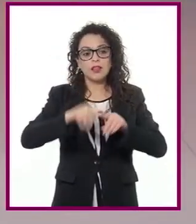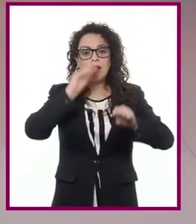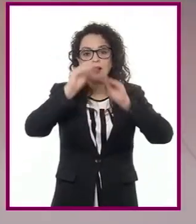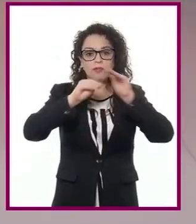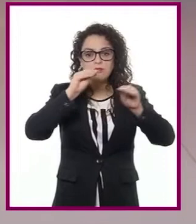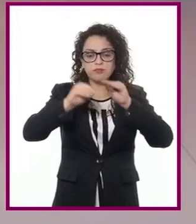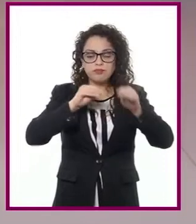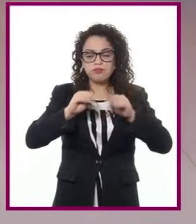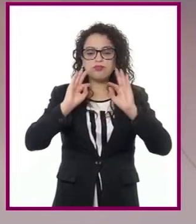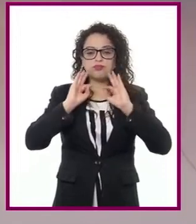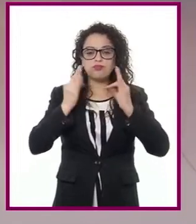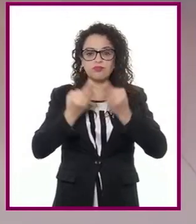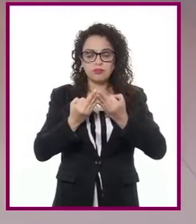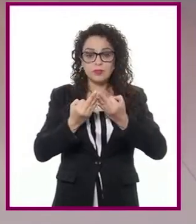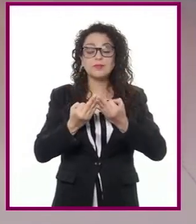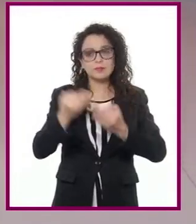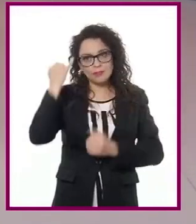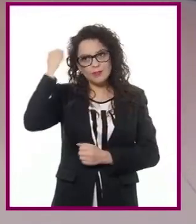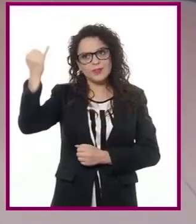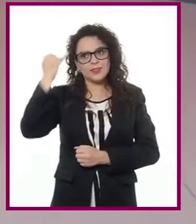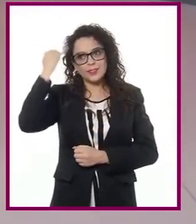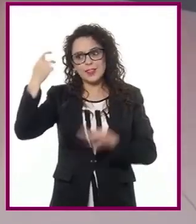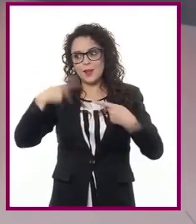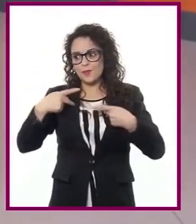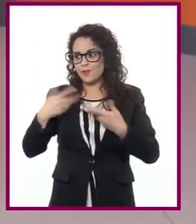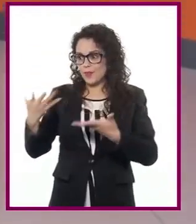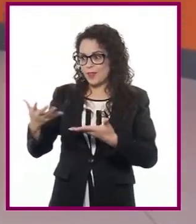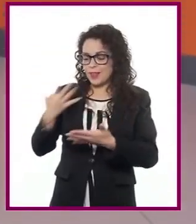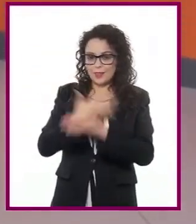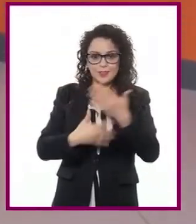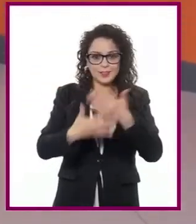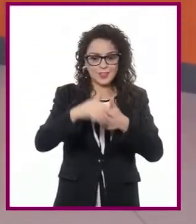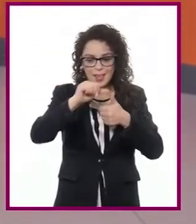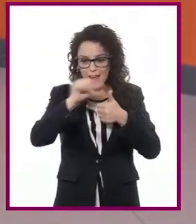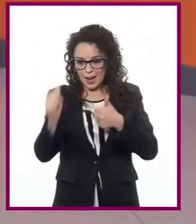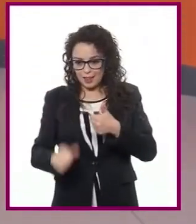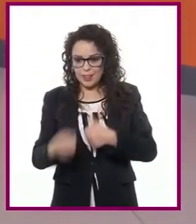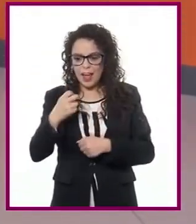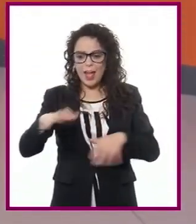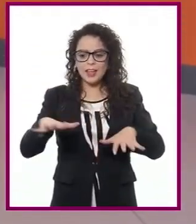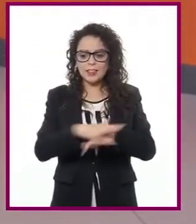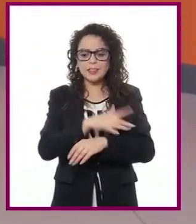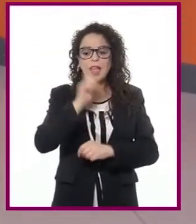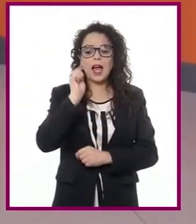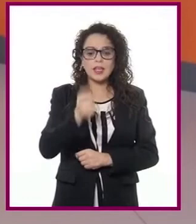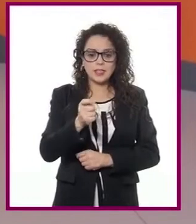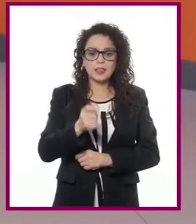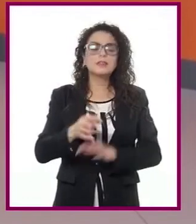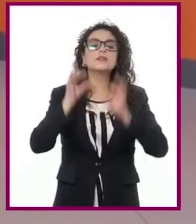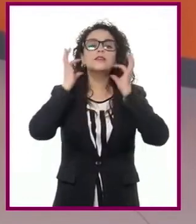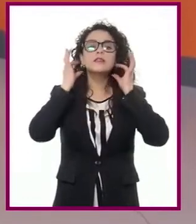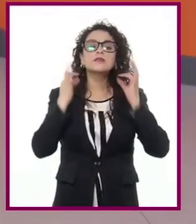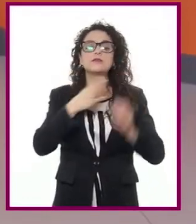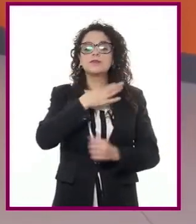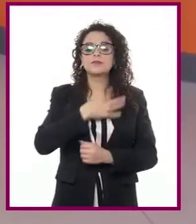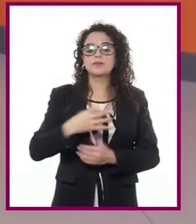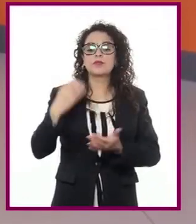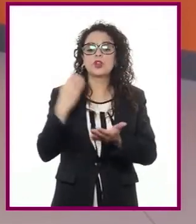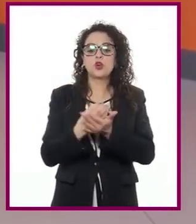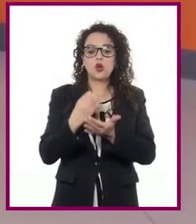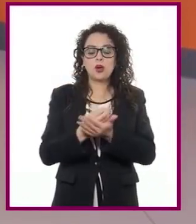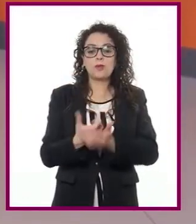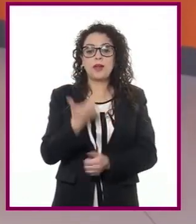y desafiando la creatividad del artesano. Una de estas modificaciones es la joyería en cobre, cuyo valor en materia